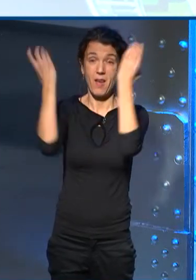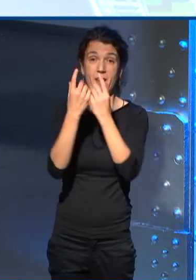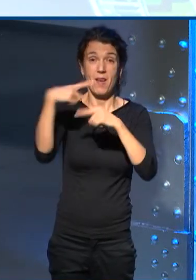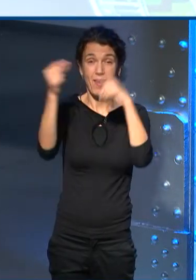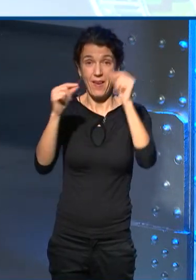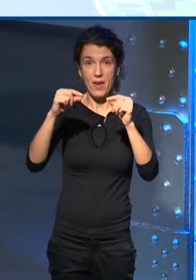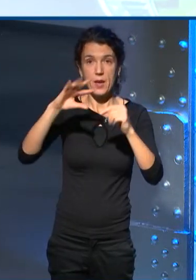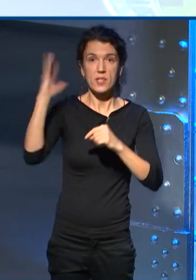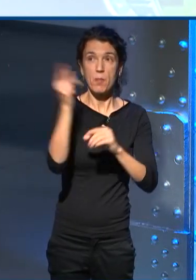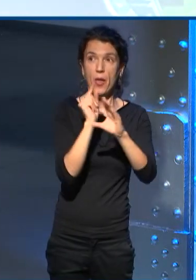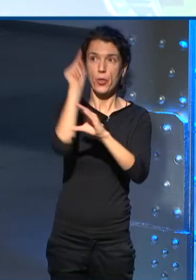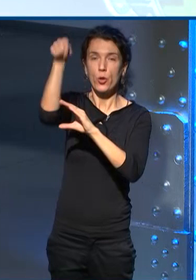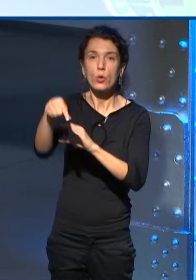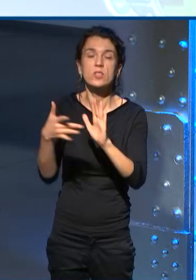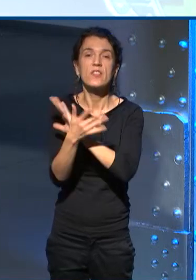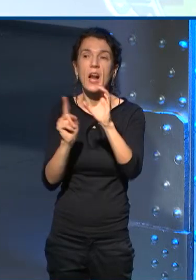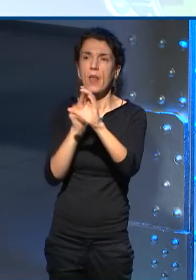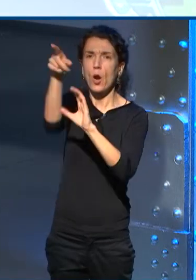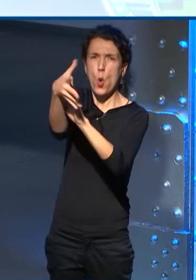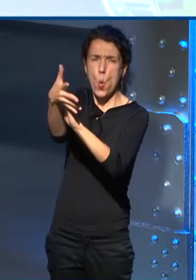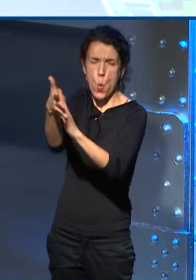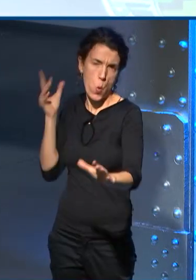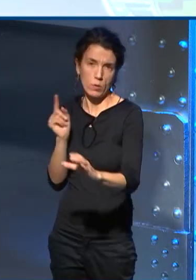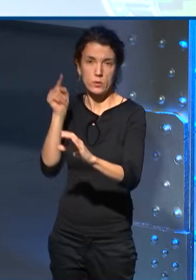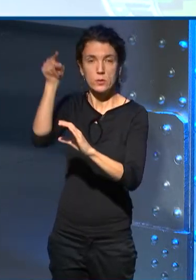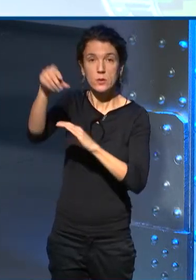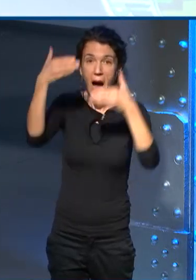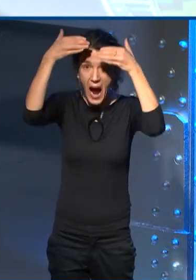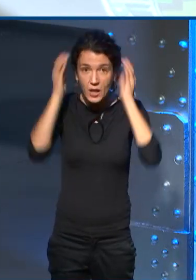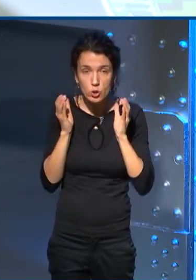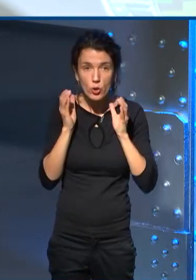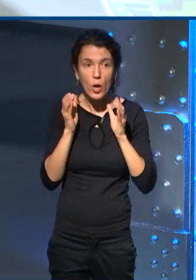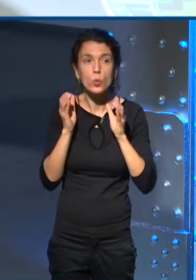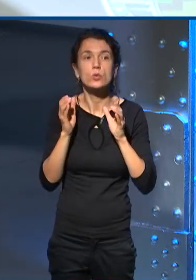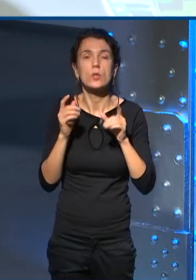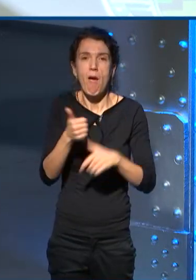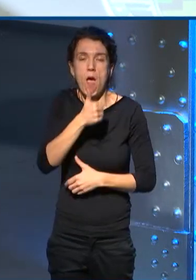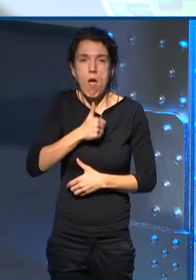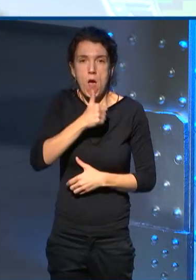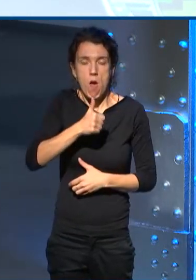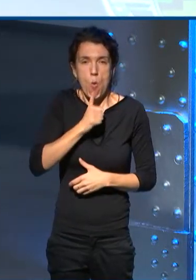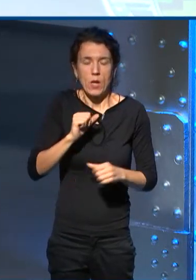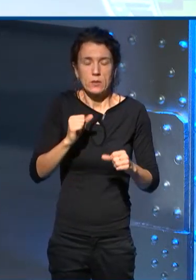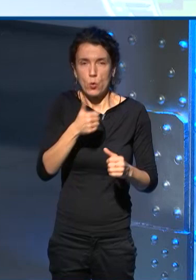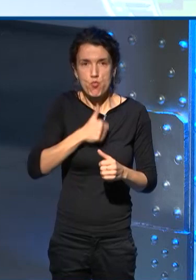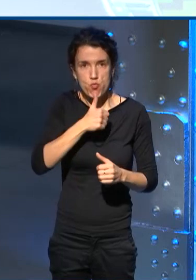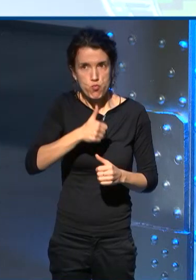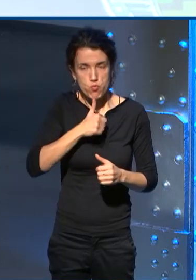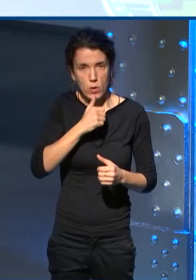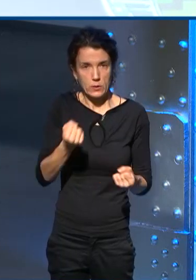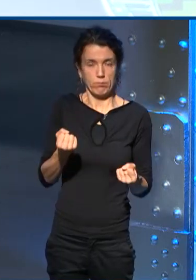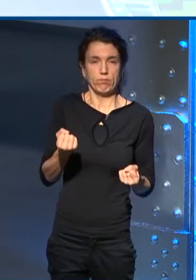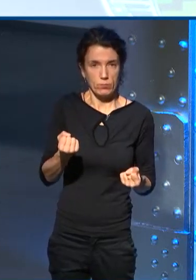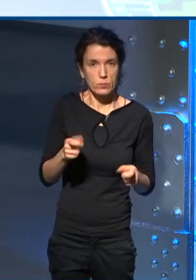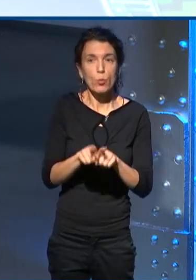es la gran aceleración que tiene el lanzador, ¿no? Entonces, el astronauta tiene que aguantar toda una serie de tensiones y por eso los